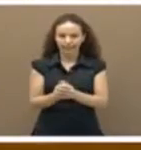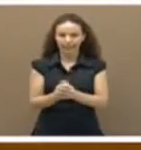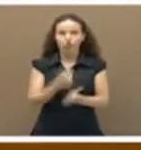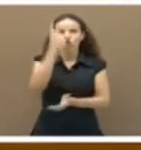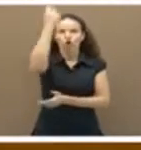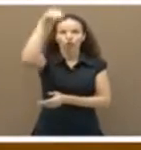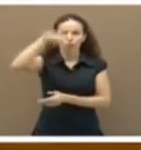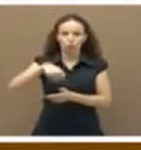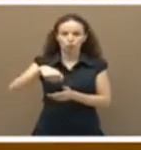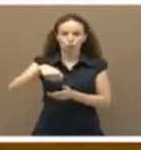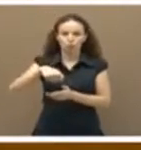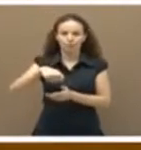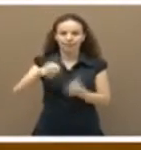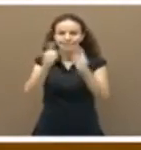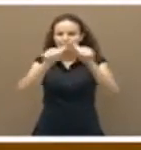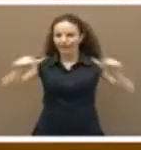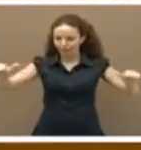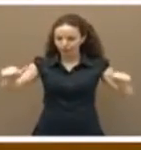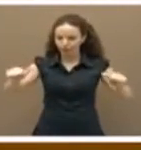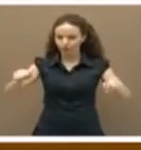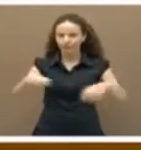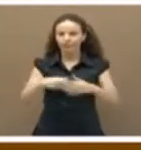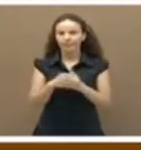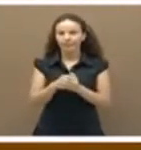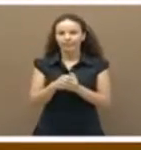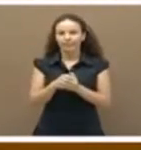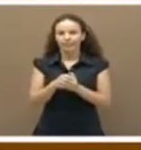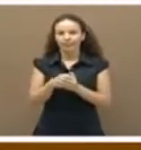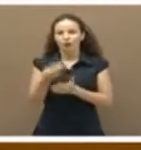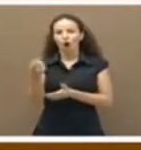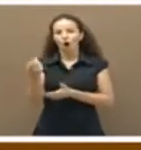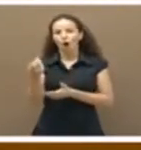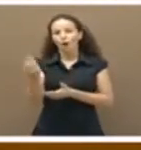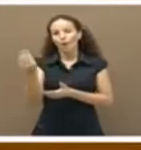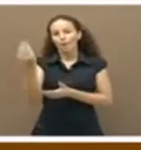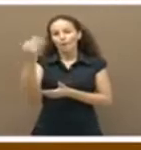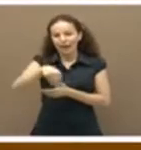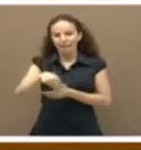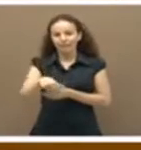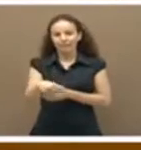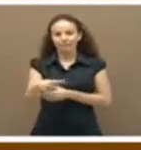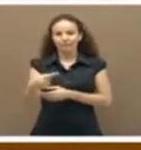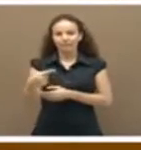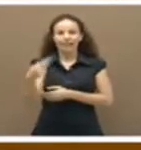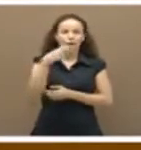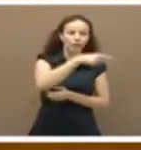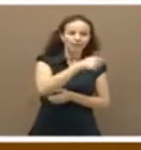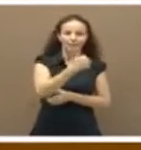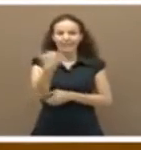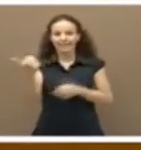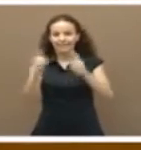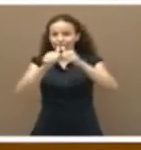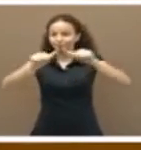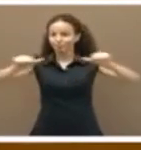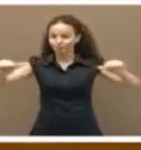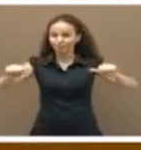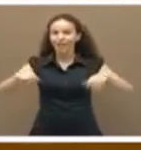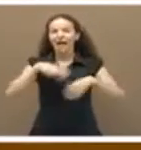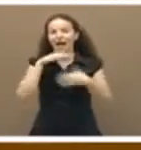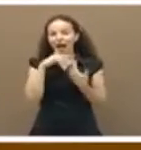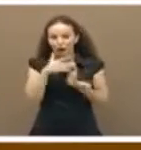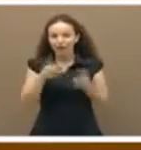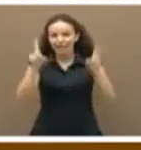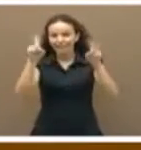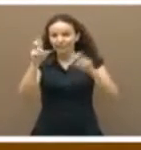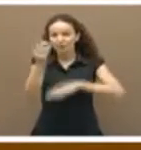sur se le añada otra, si es que ya no lo está, entre el este y el oeste, es el momento de plantear la cuestión demográfica